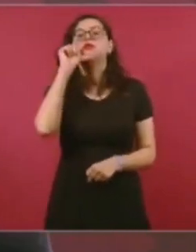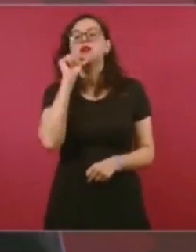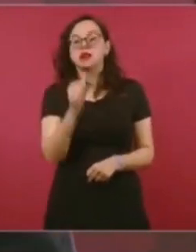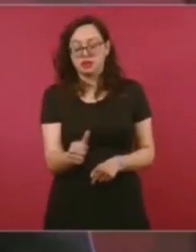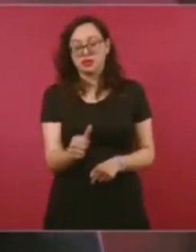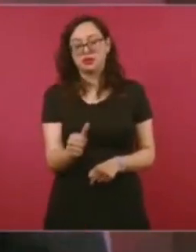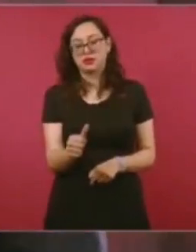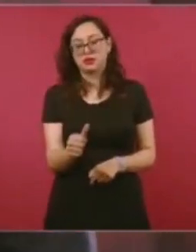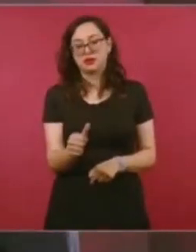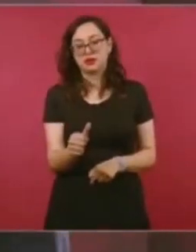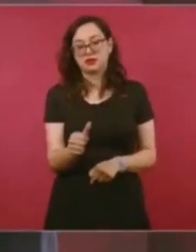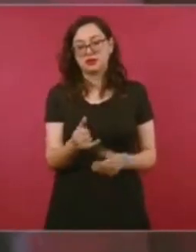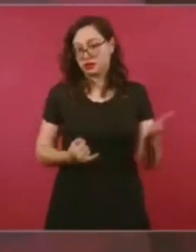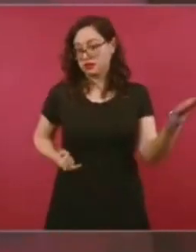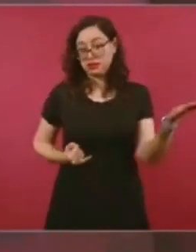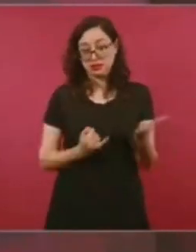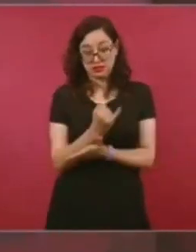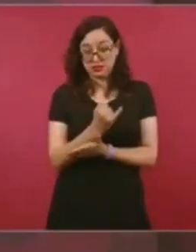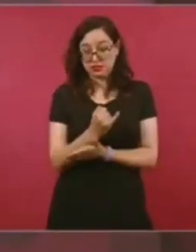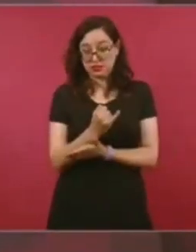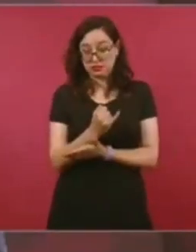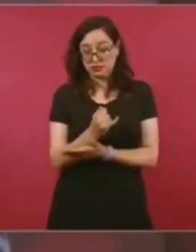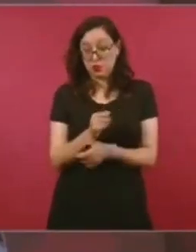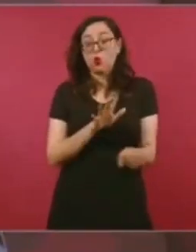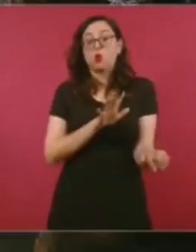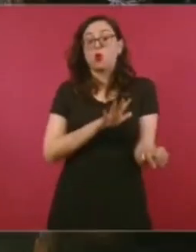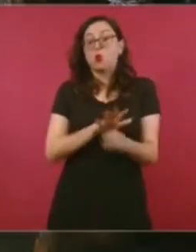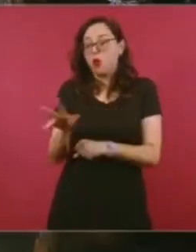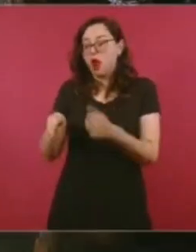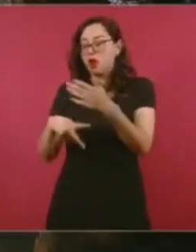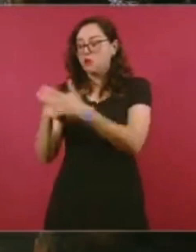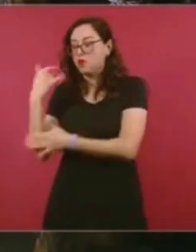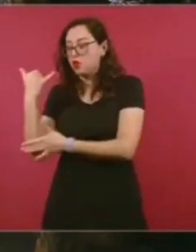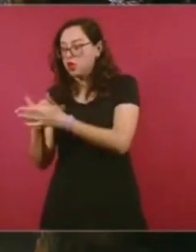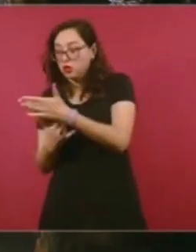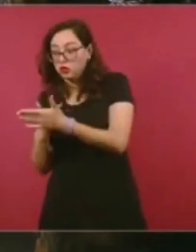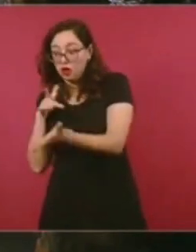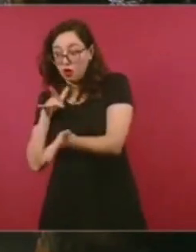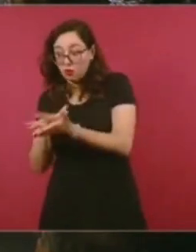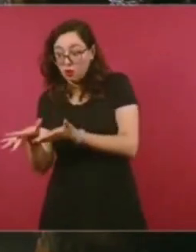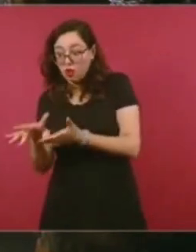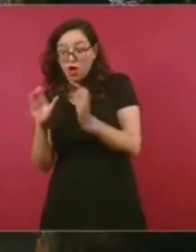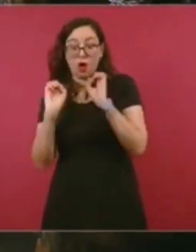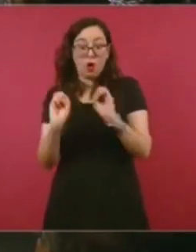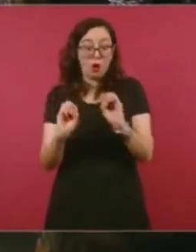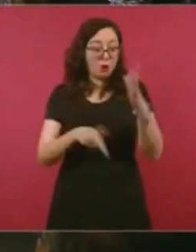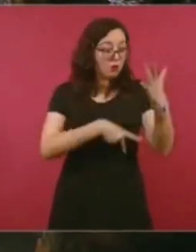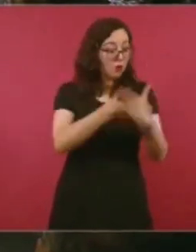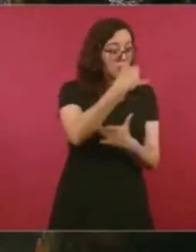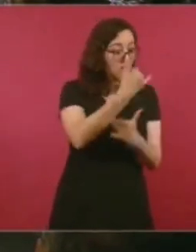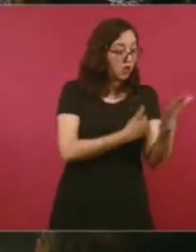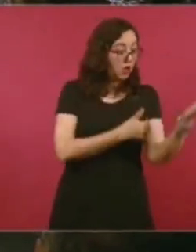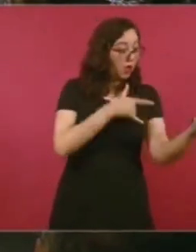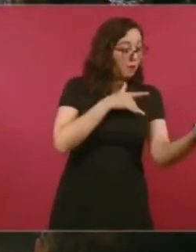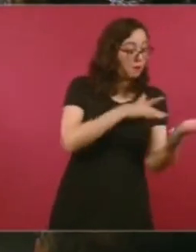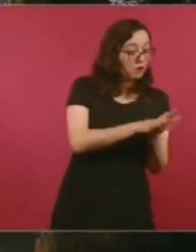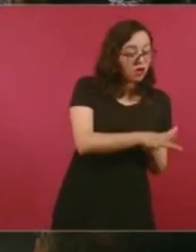Pues todos fijemos con Claridad nuestra postura y